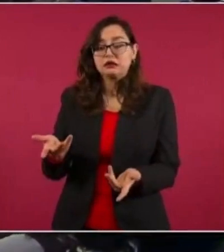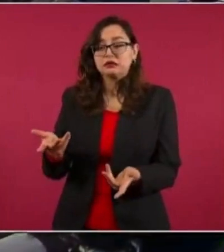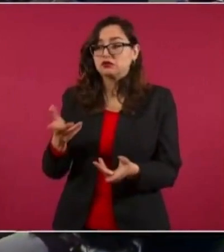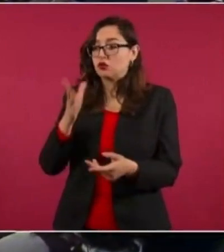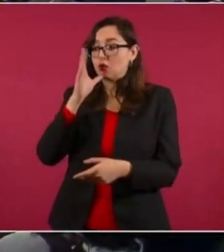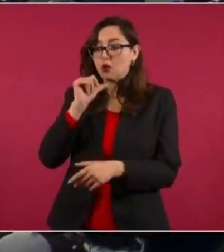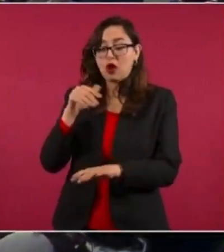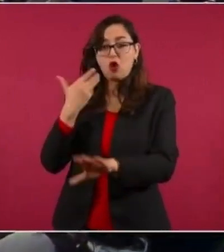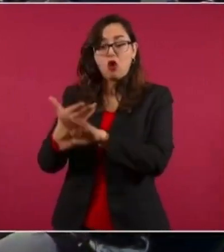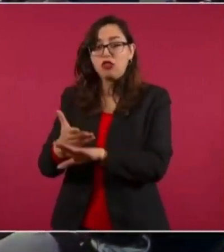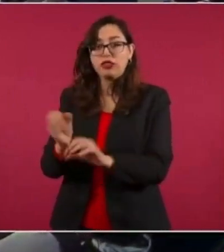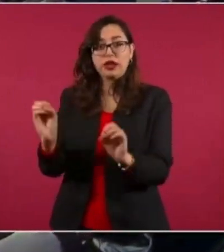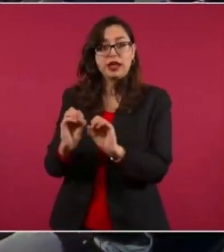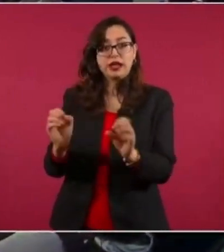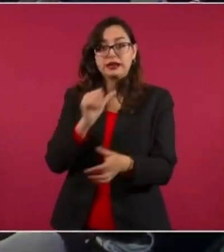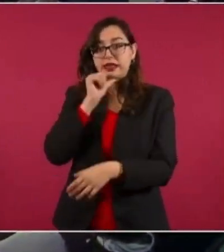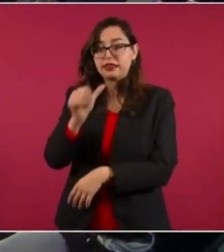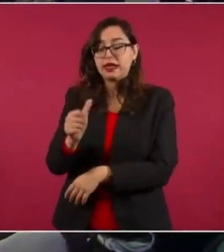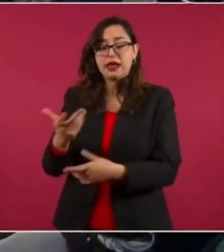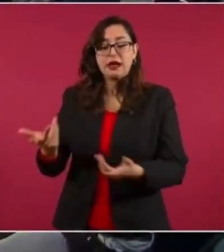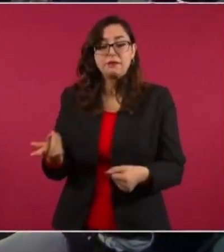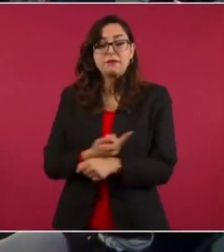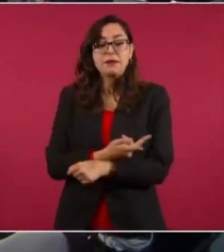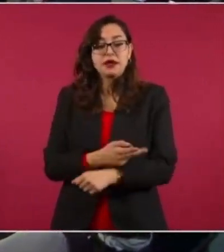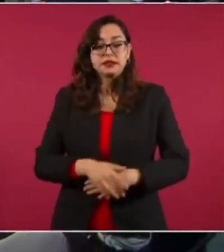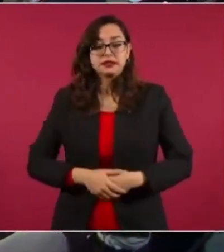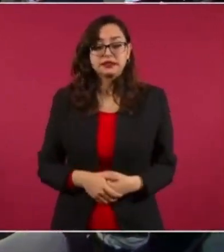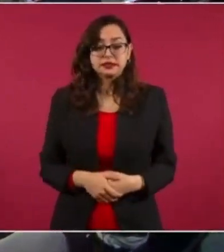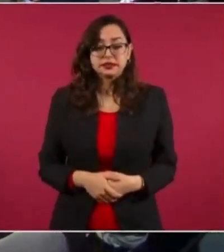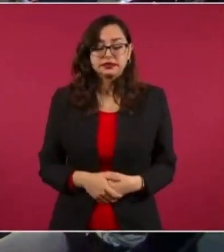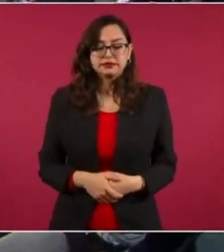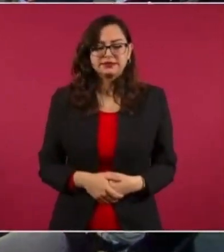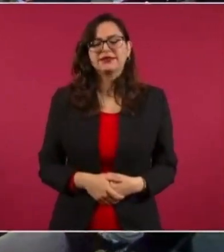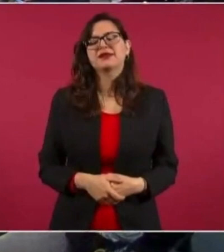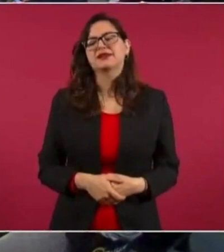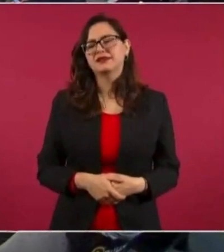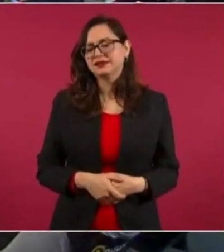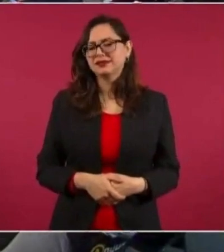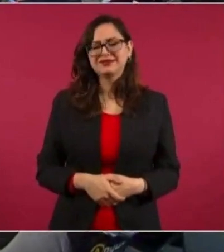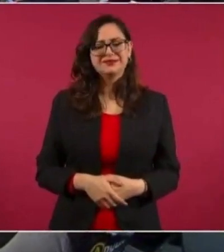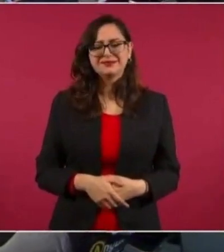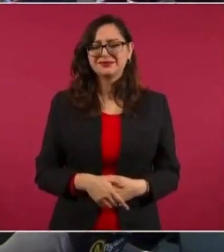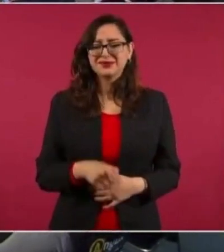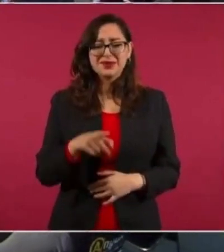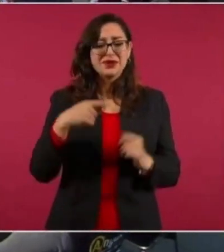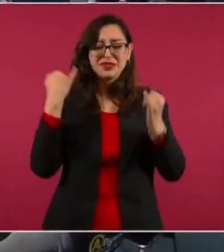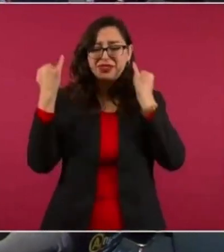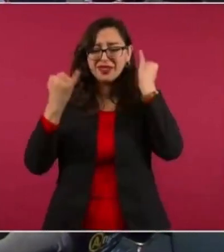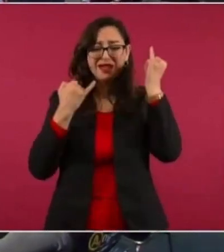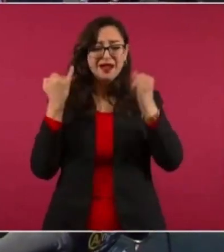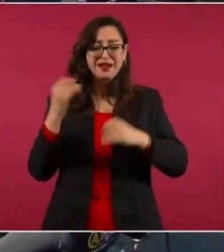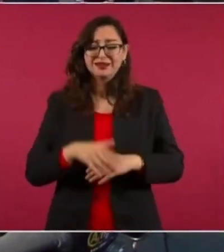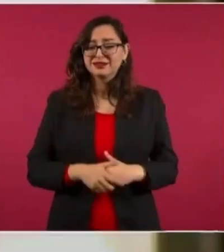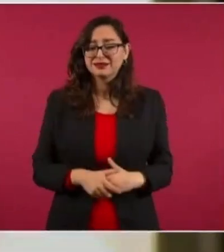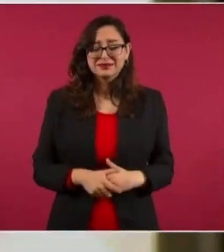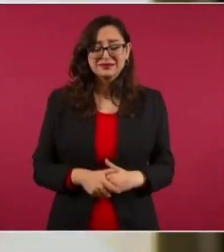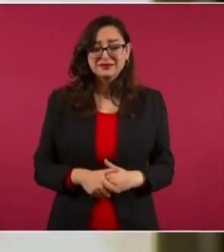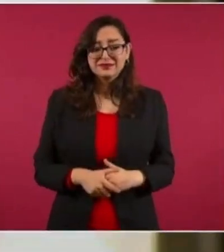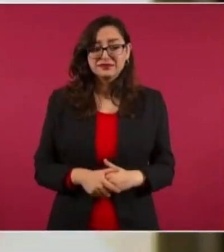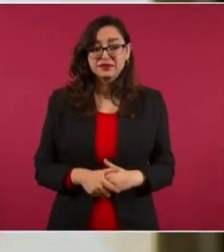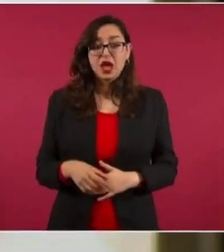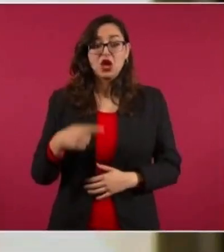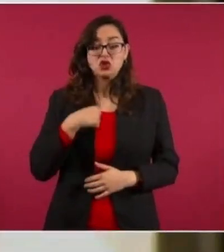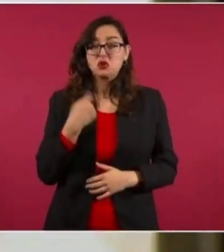si a esas vamos, pues es lo mismo de ahora. ¿Sí? Pues yo di la